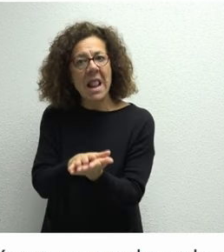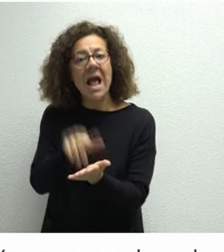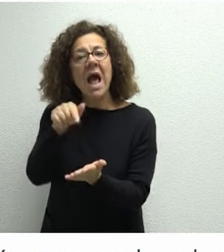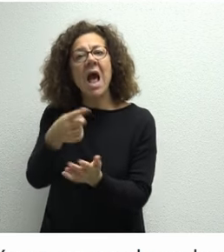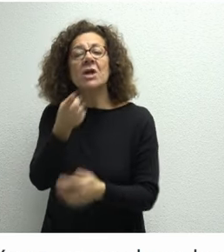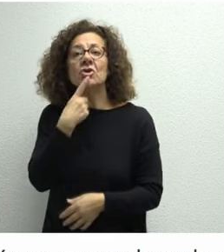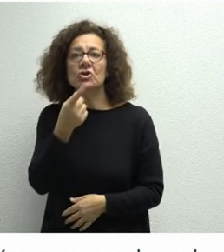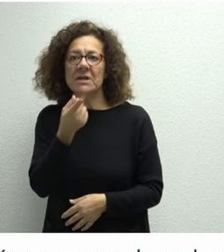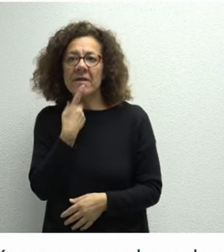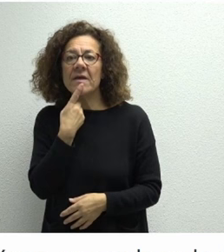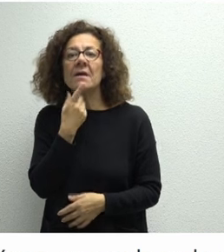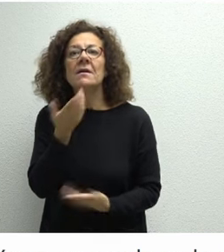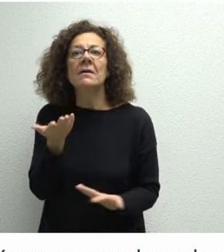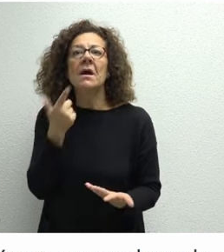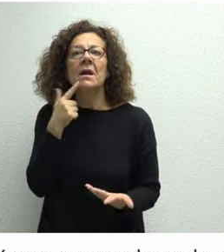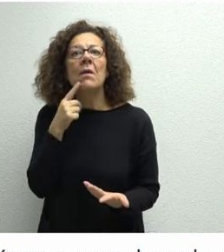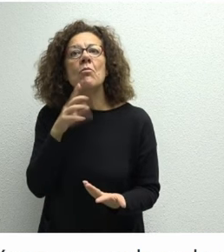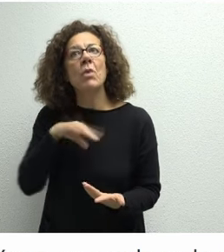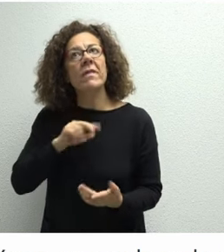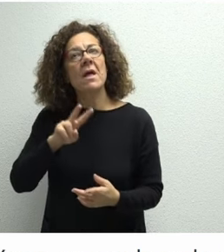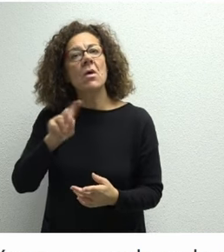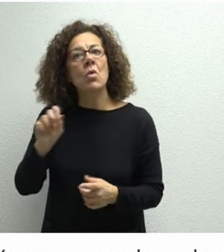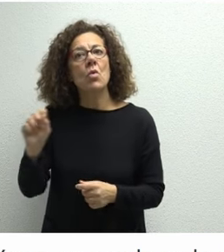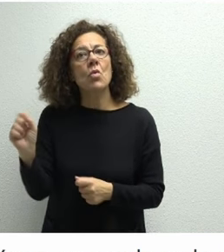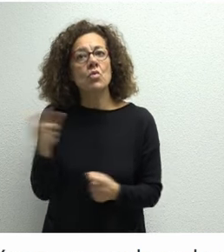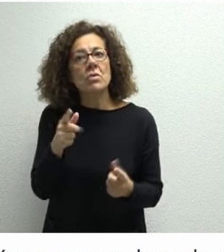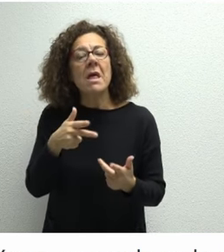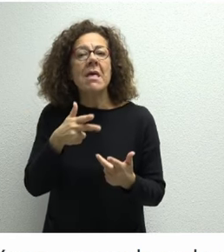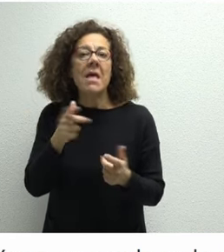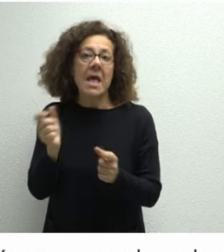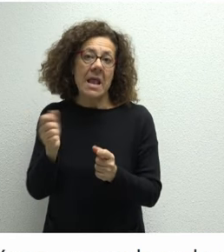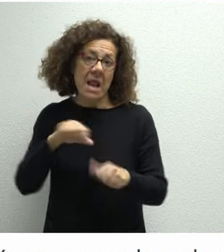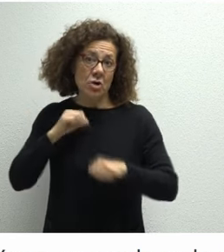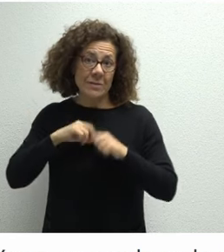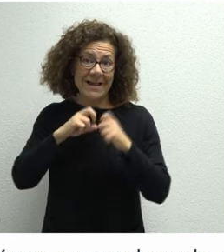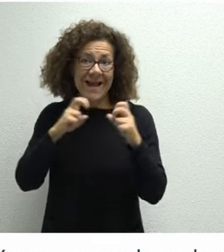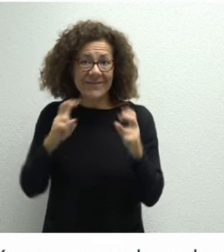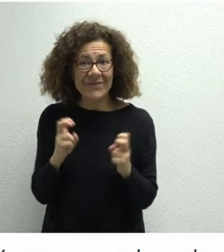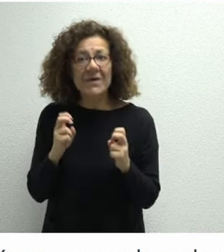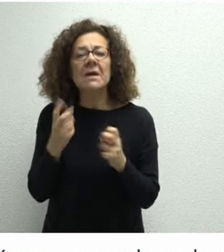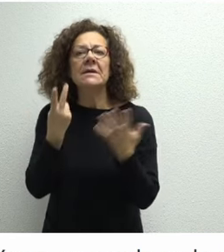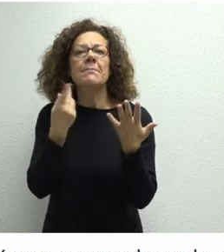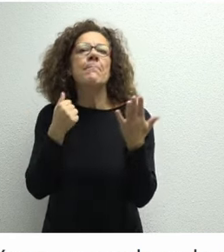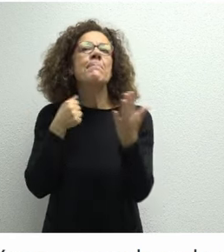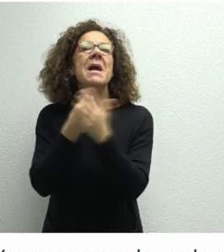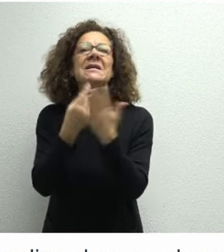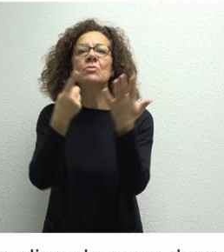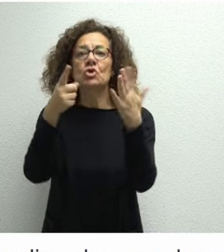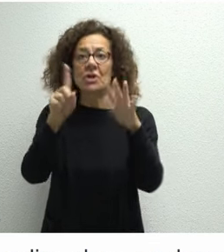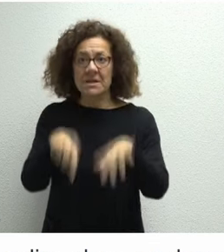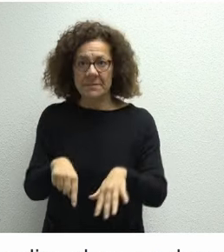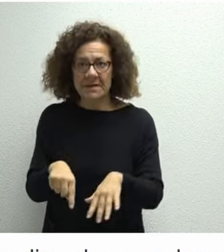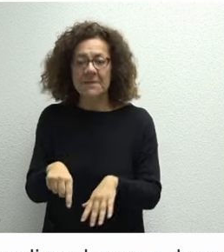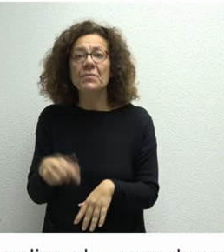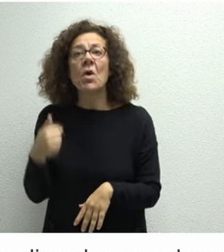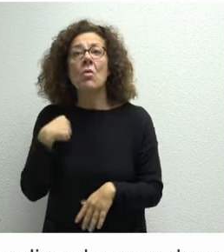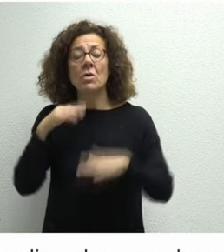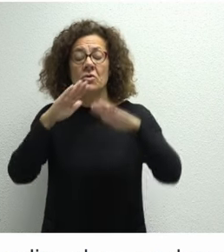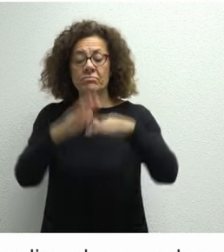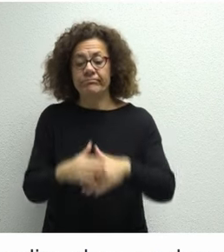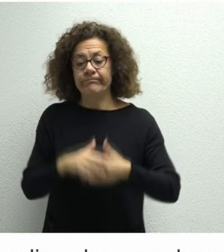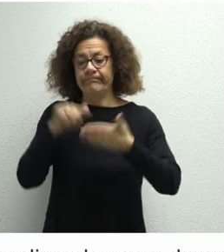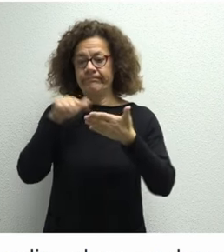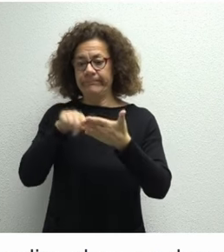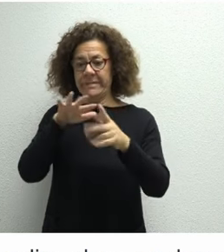margen no de un abordaje y un ingreso como máximo de 6 meses entonces claro cuando yo cojo el caso